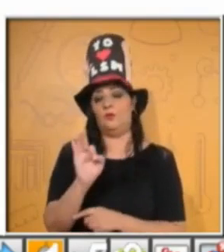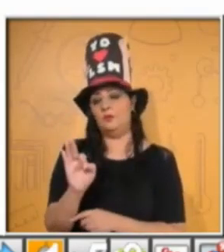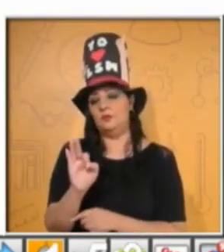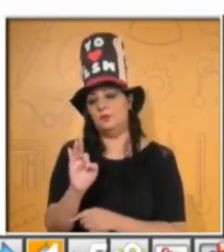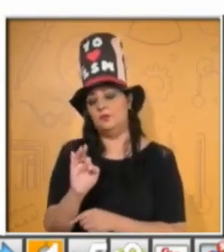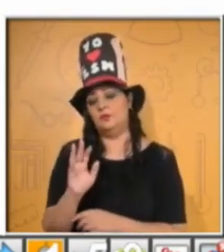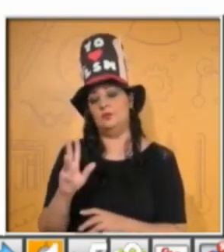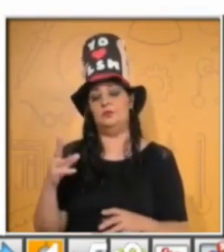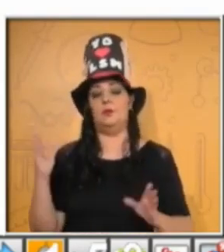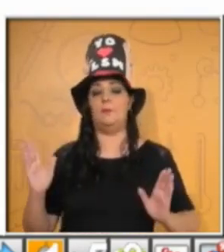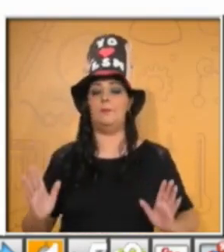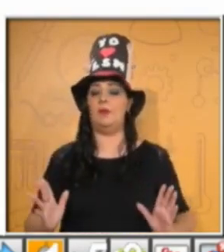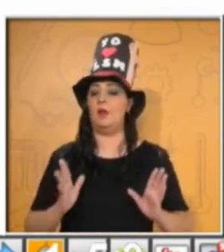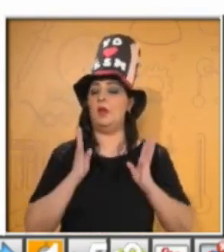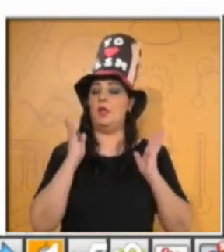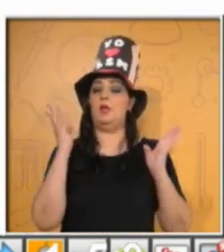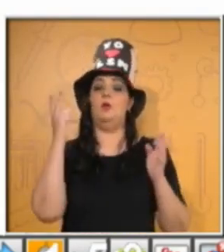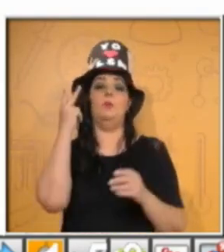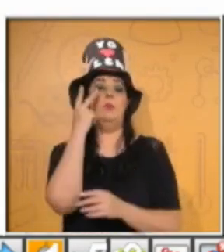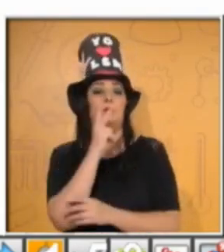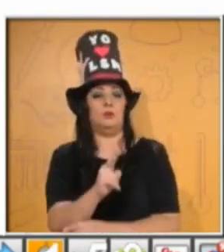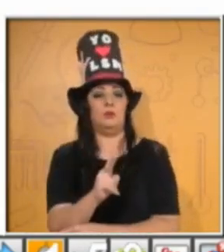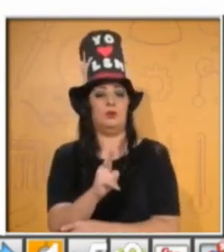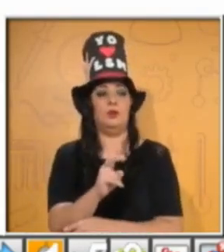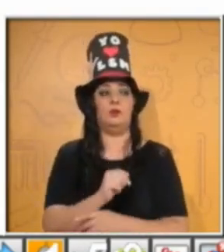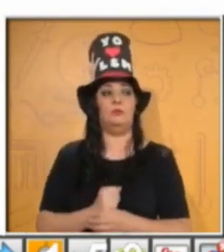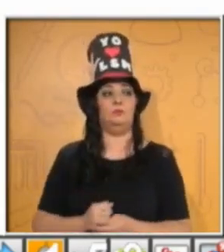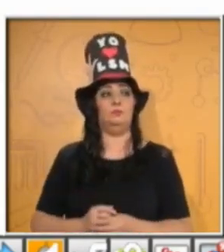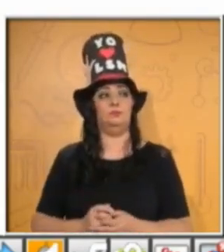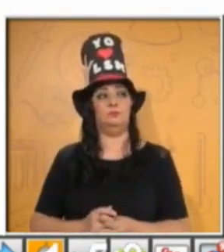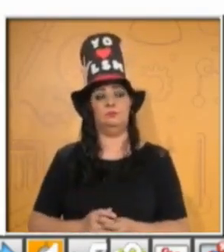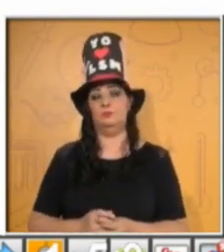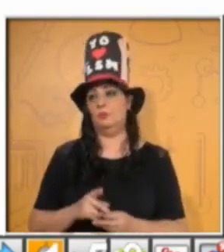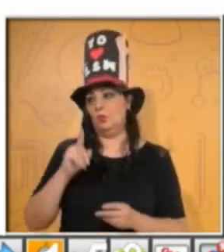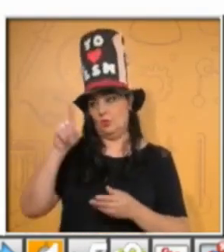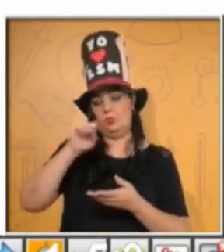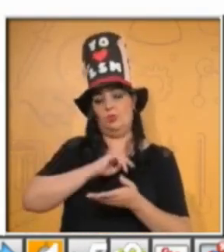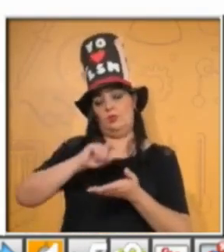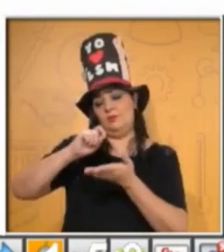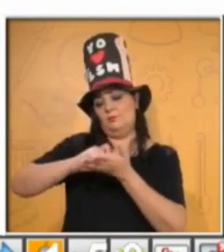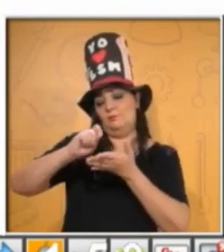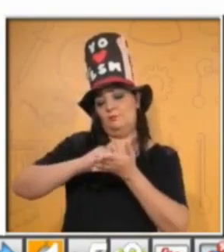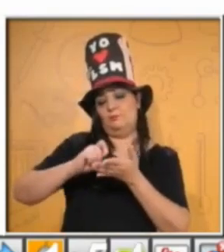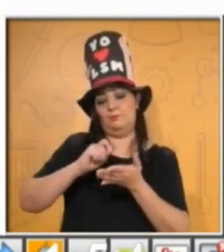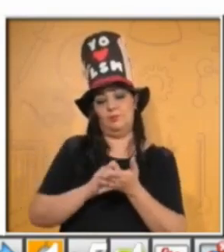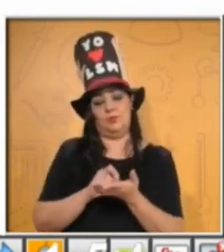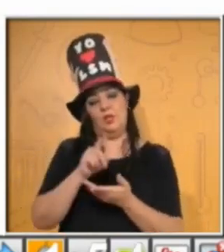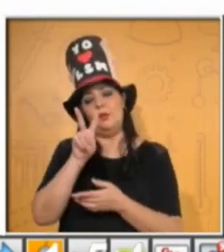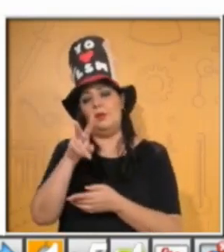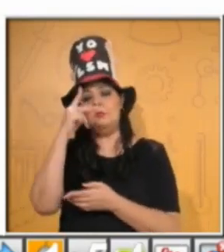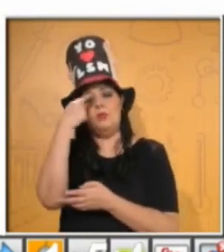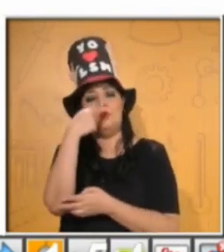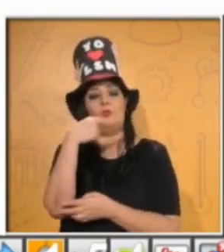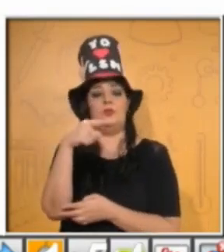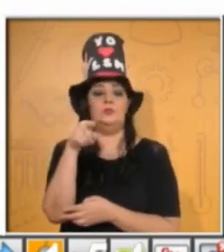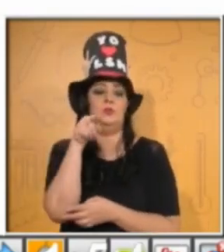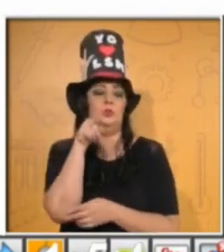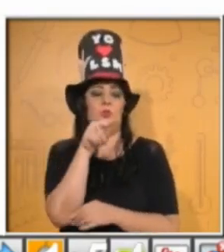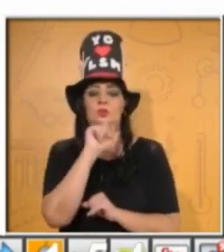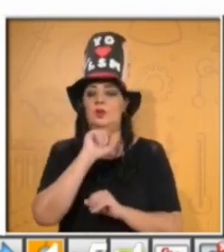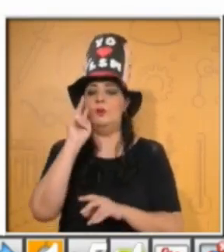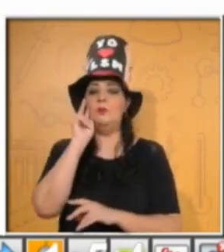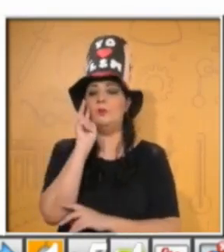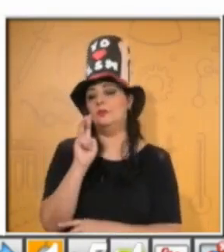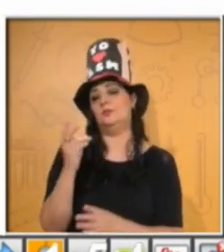el Milagro Mexicano. Ok, te damos ahí unos minutos para que registres la tarea. Es algo muy sencillo. De lo que tú viste en la clase